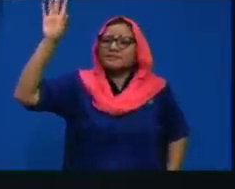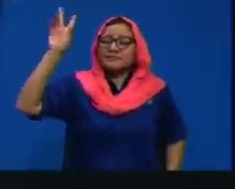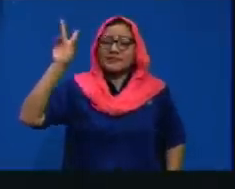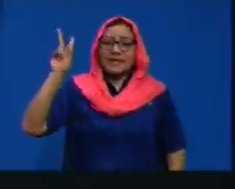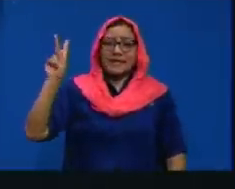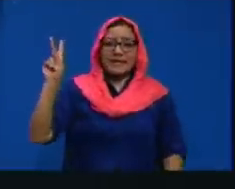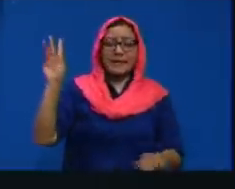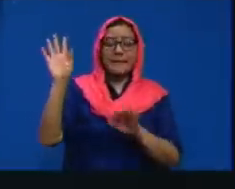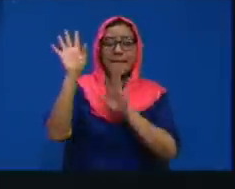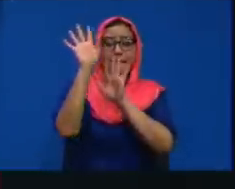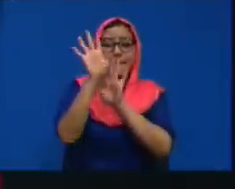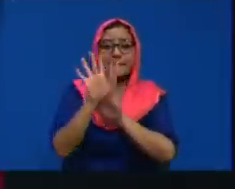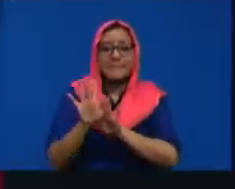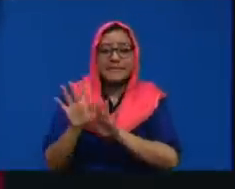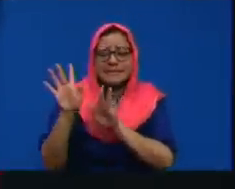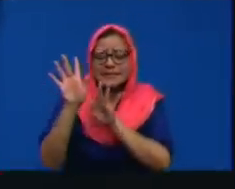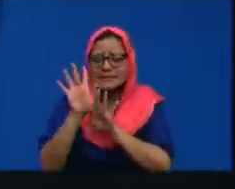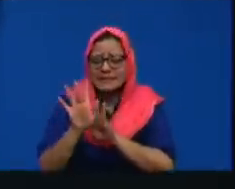misericordia.